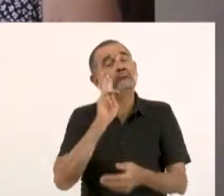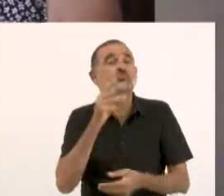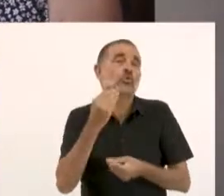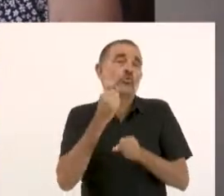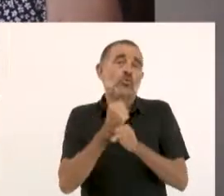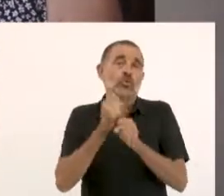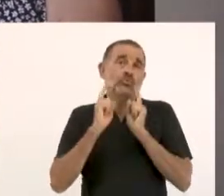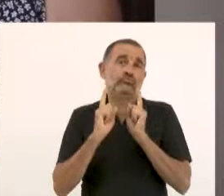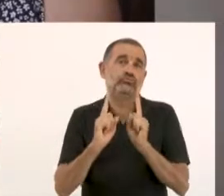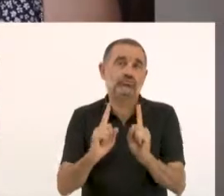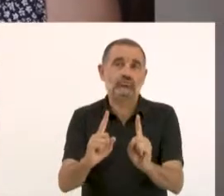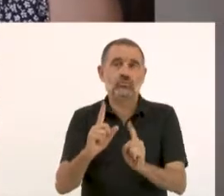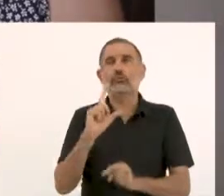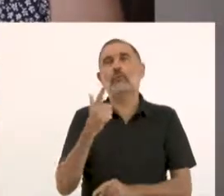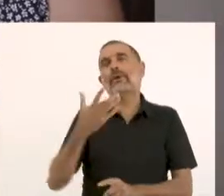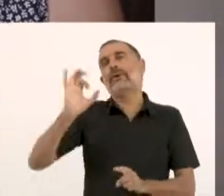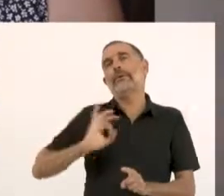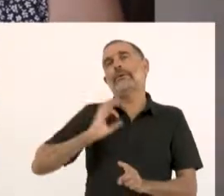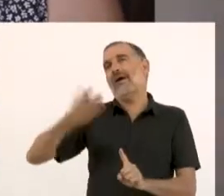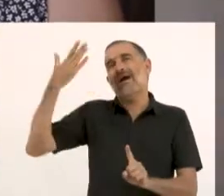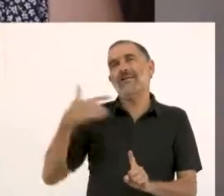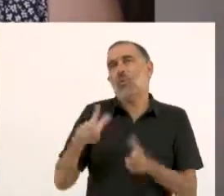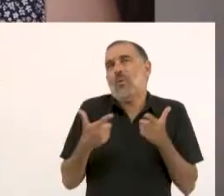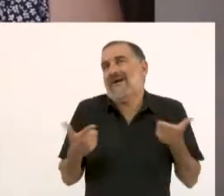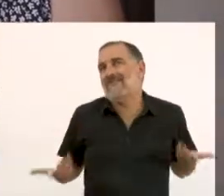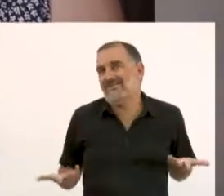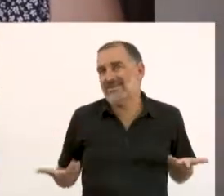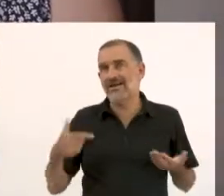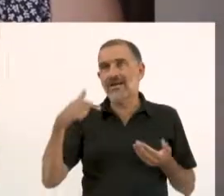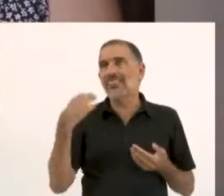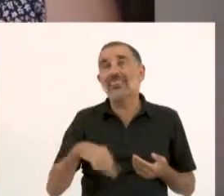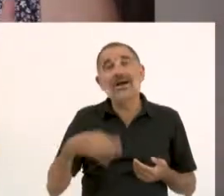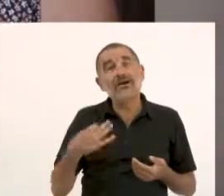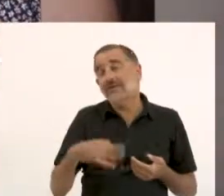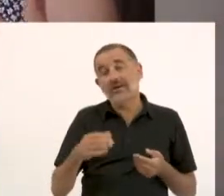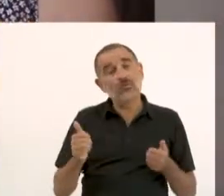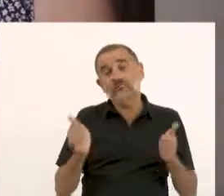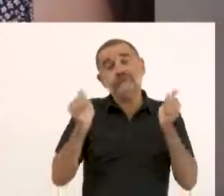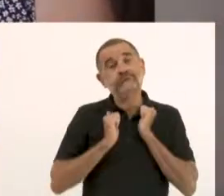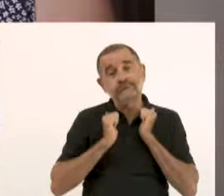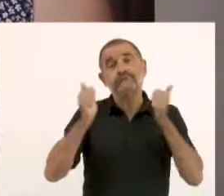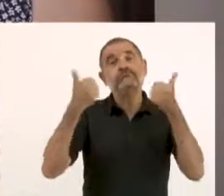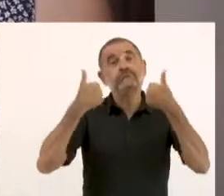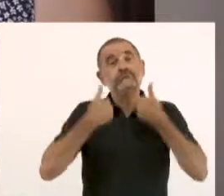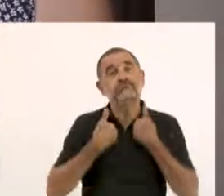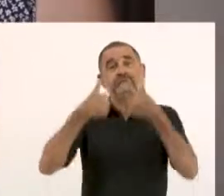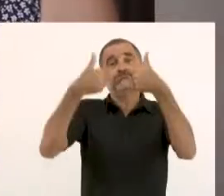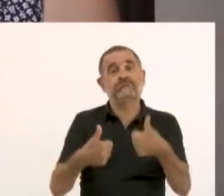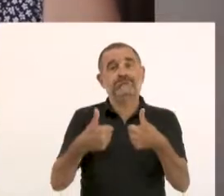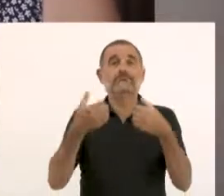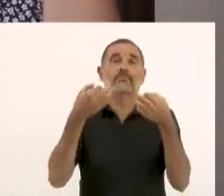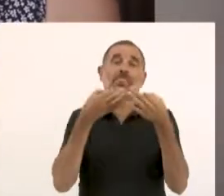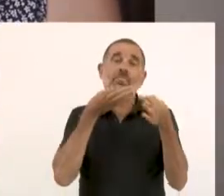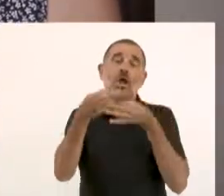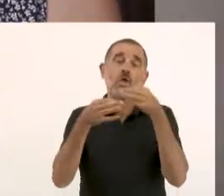receta de cómo trabajar sobre esto, ¿sí? Sí creo que va a estar basado en el diálogo, en un trabajo de mucho tiempo, de